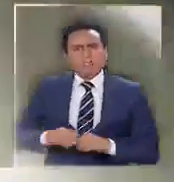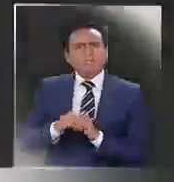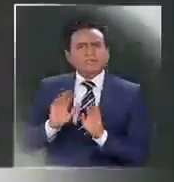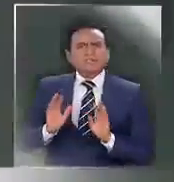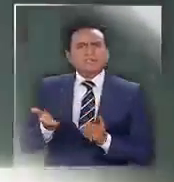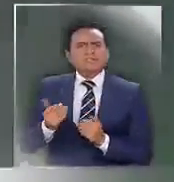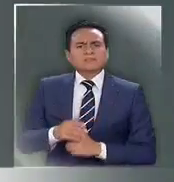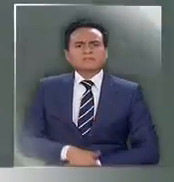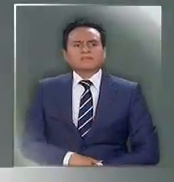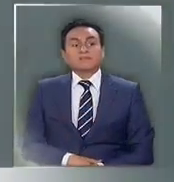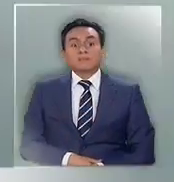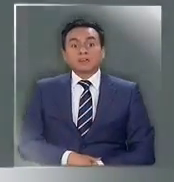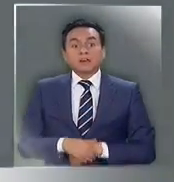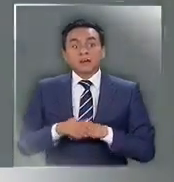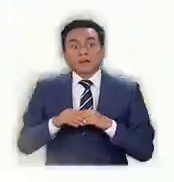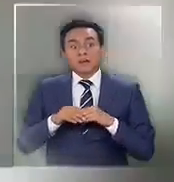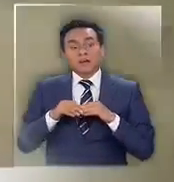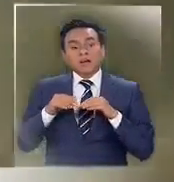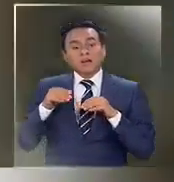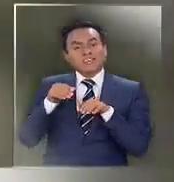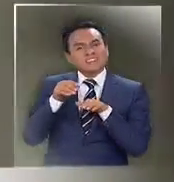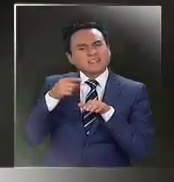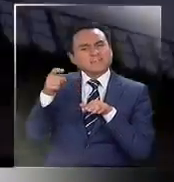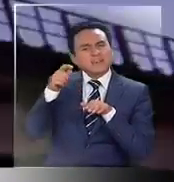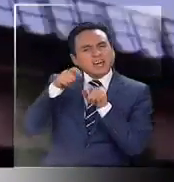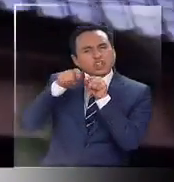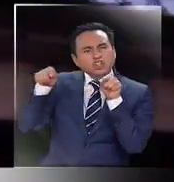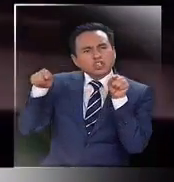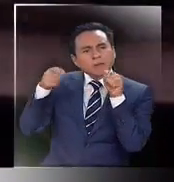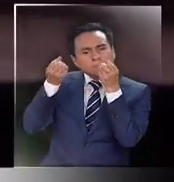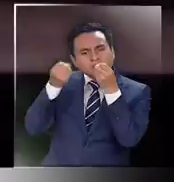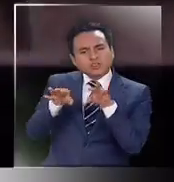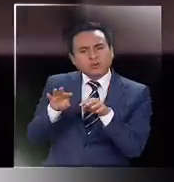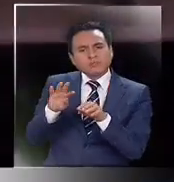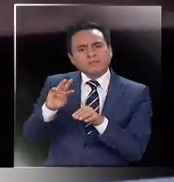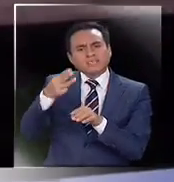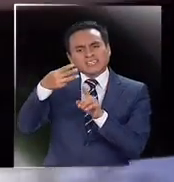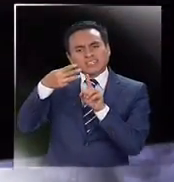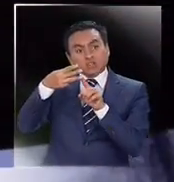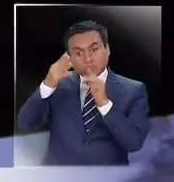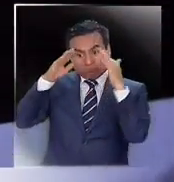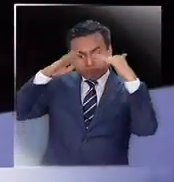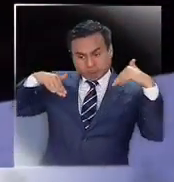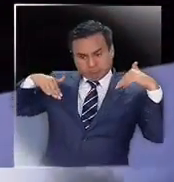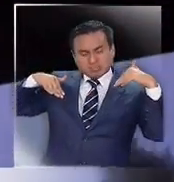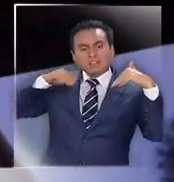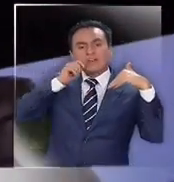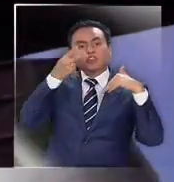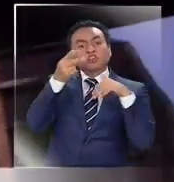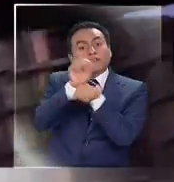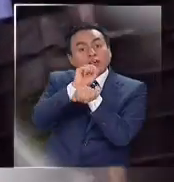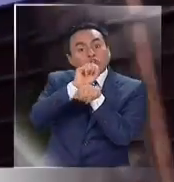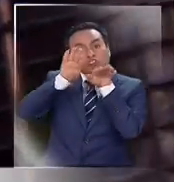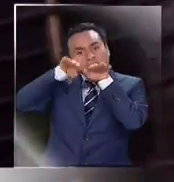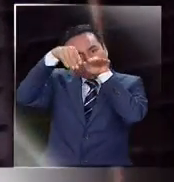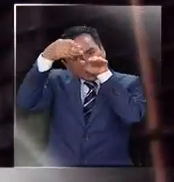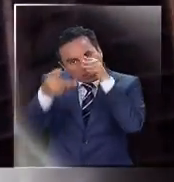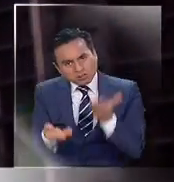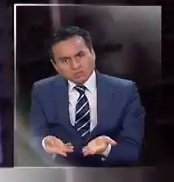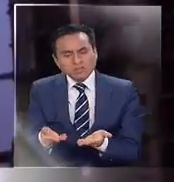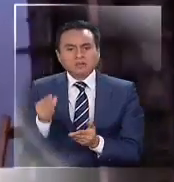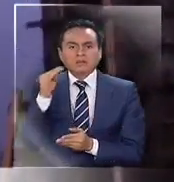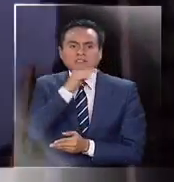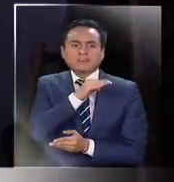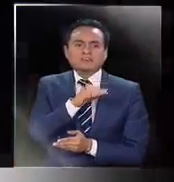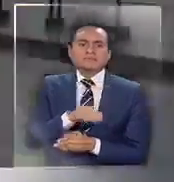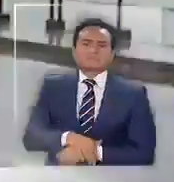weón. Viaducto de 100 metros perdió su primer tercio, provocando que dos vehículos cayeran